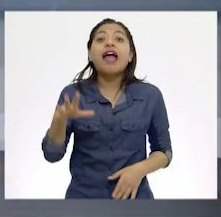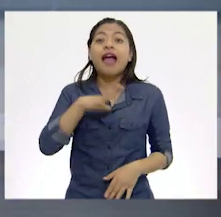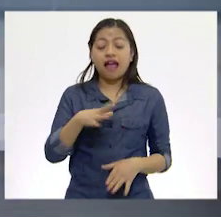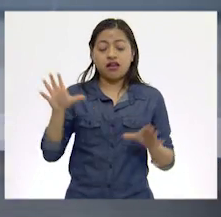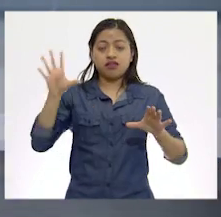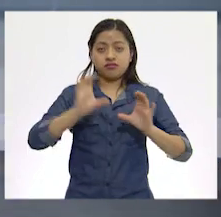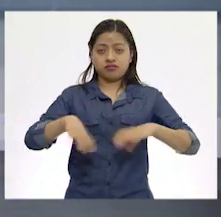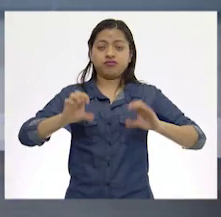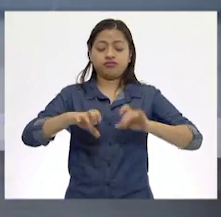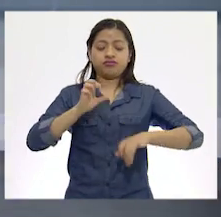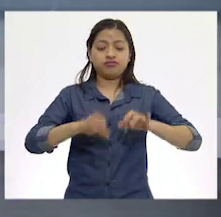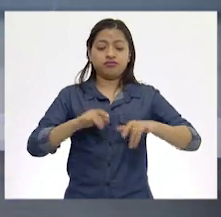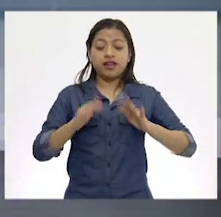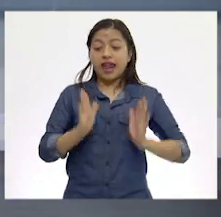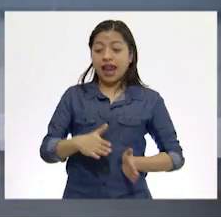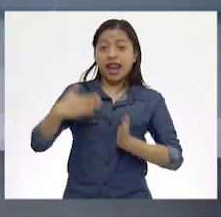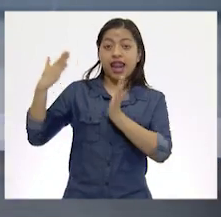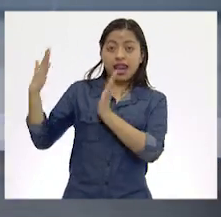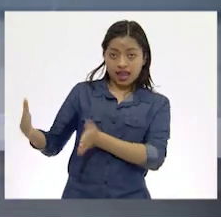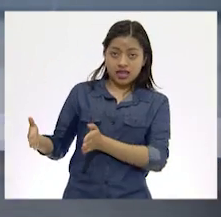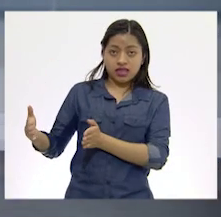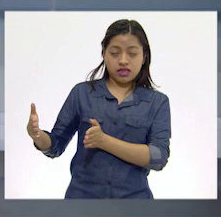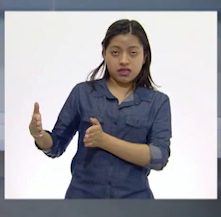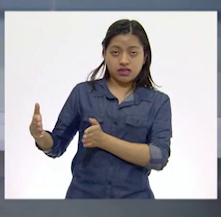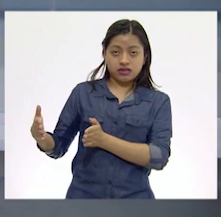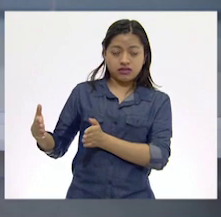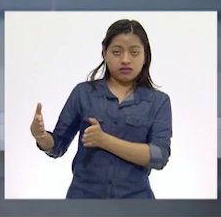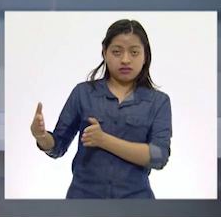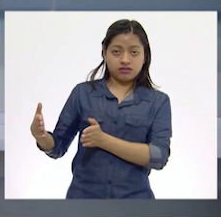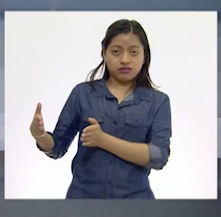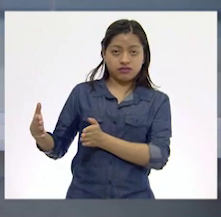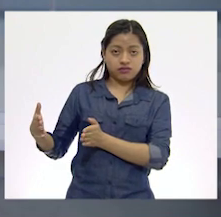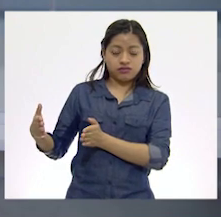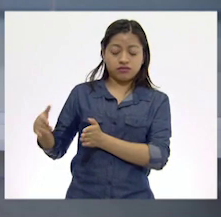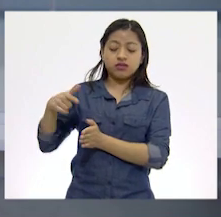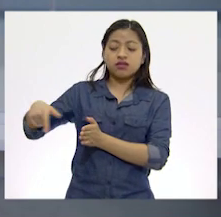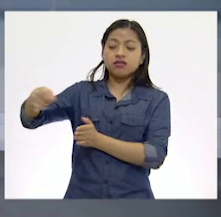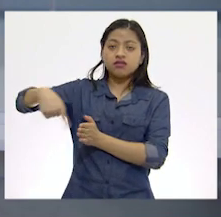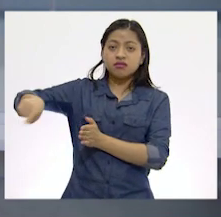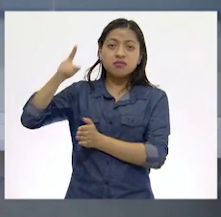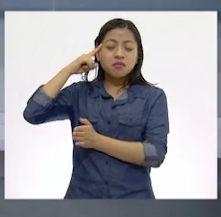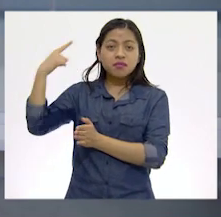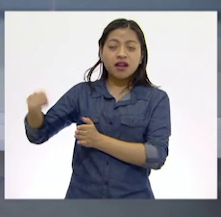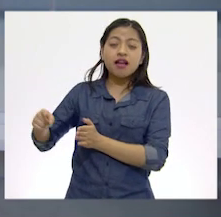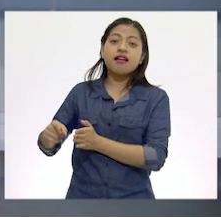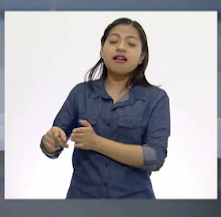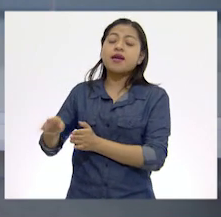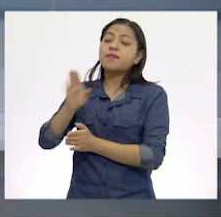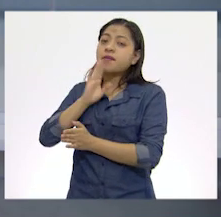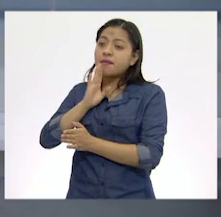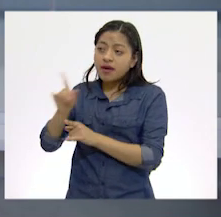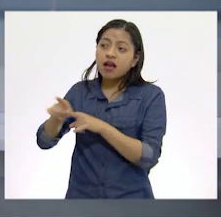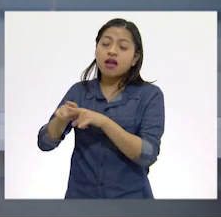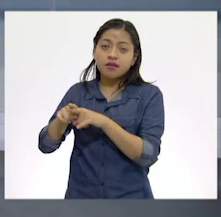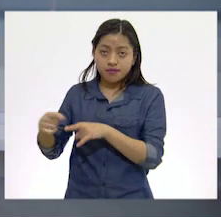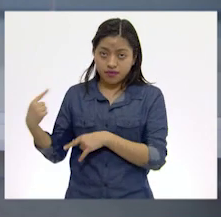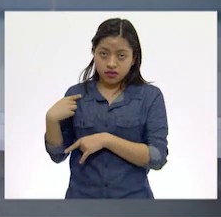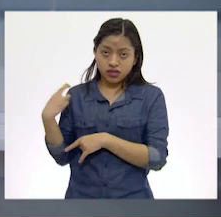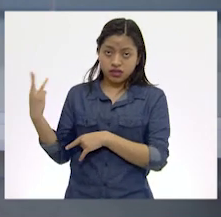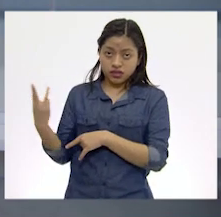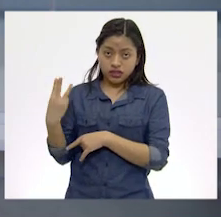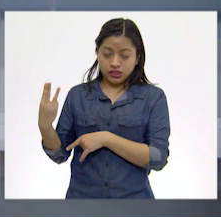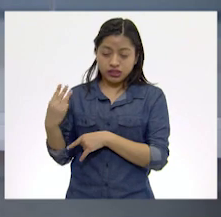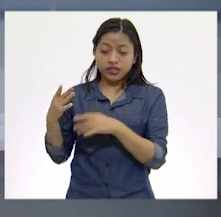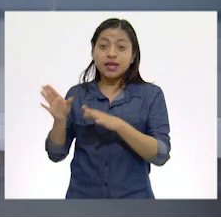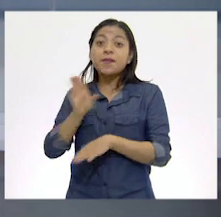computadora y al lado tenemos unas... Este espacio lo usamos mi mamá, mi hermano y yo. Y a mi mamá tiene al